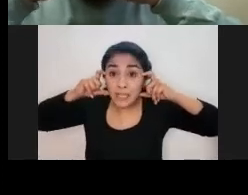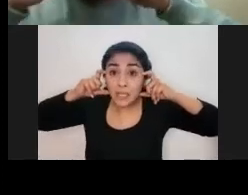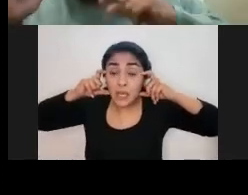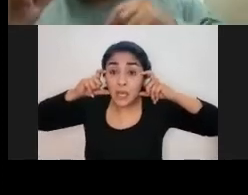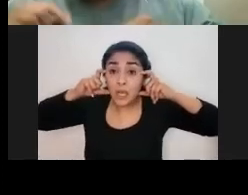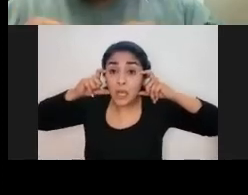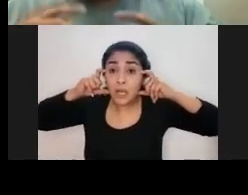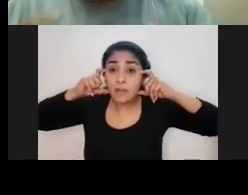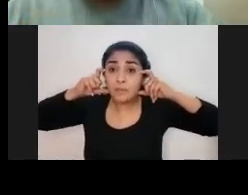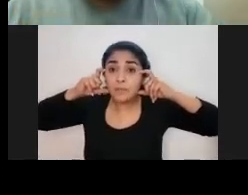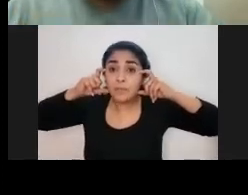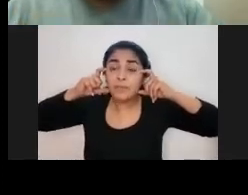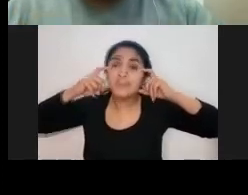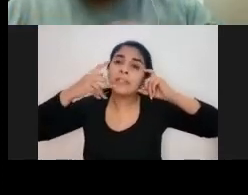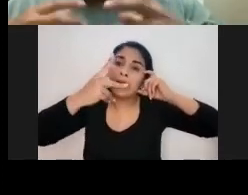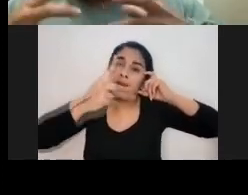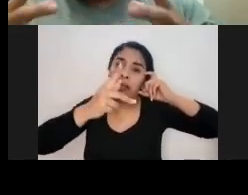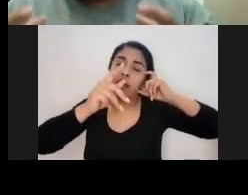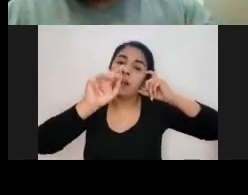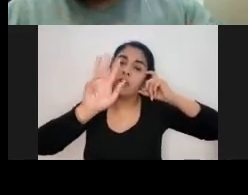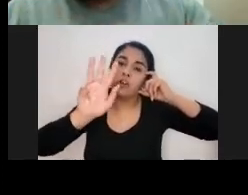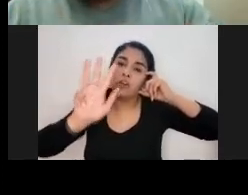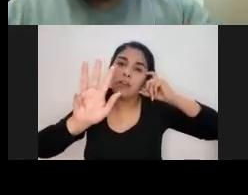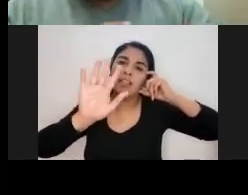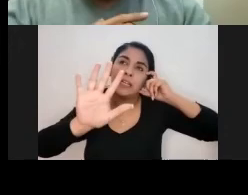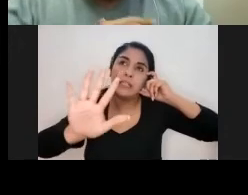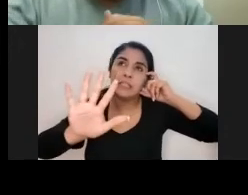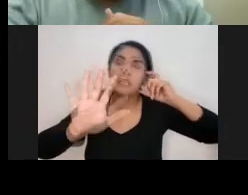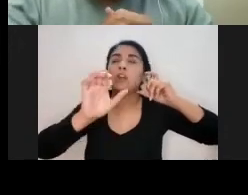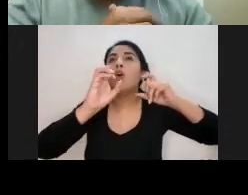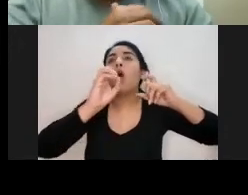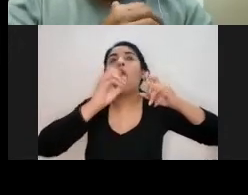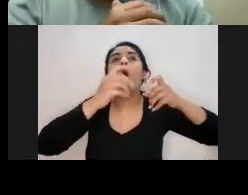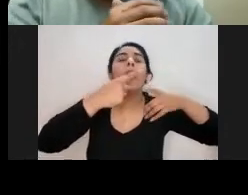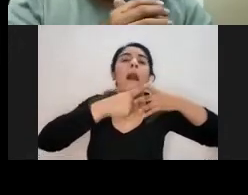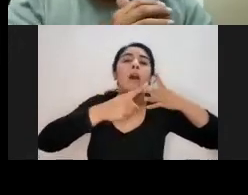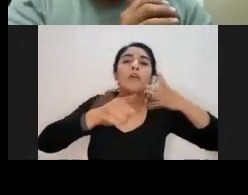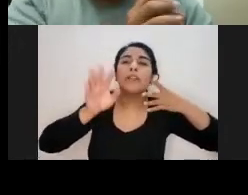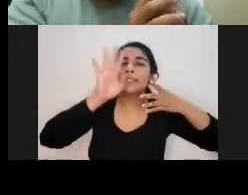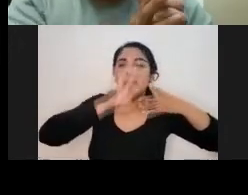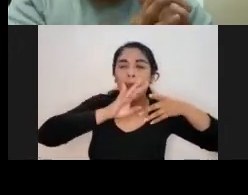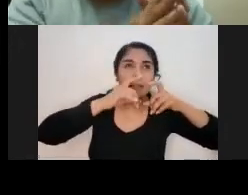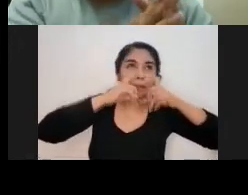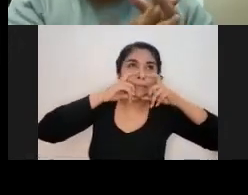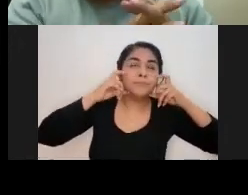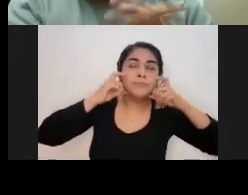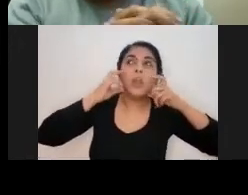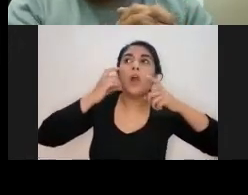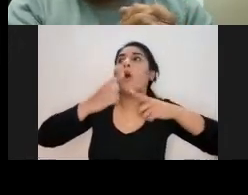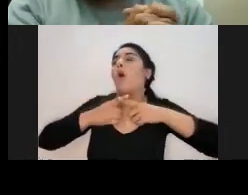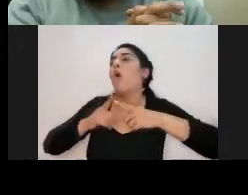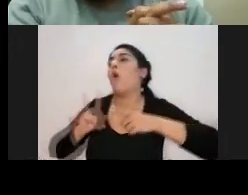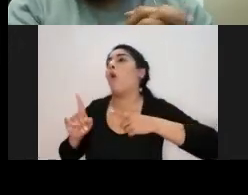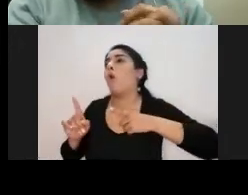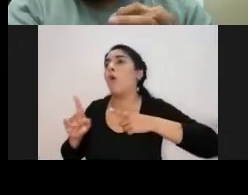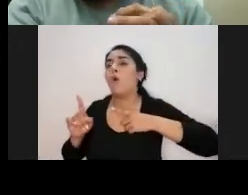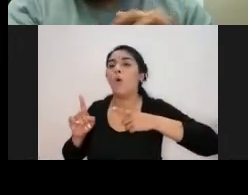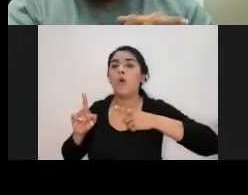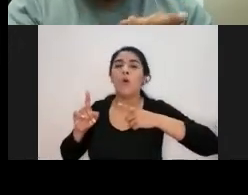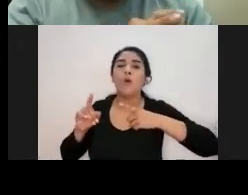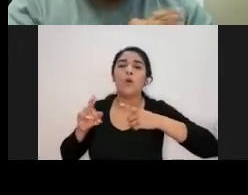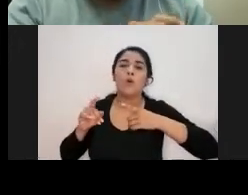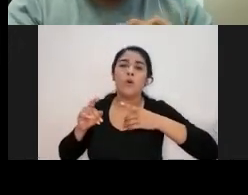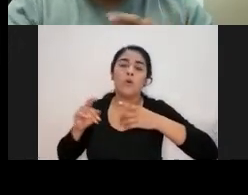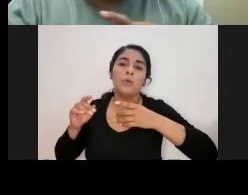sea K95, N95 o quirúrgica, o una mascarilla, ¿cómo se llama?, social o